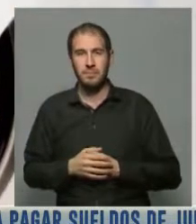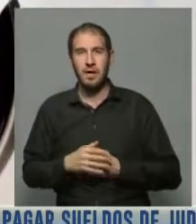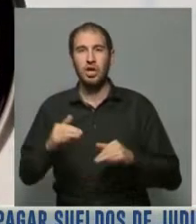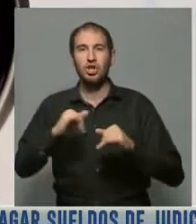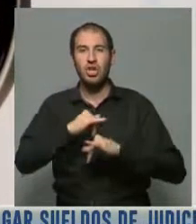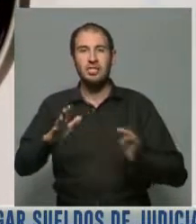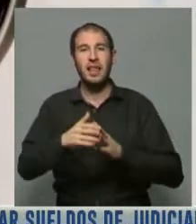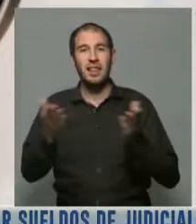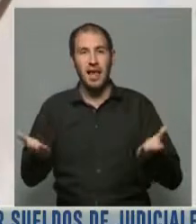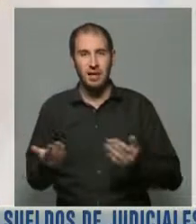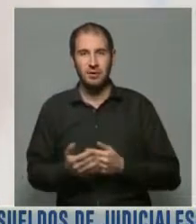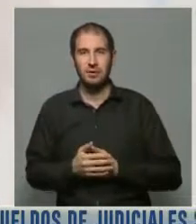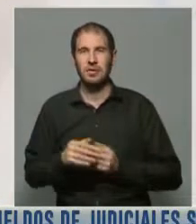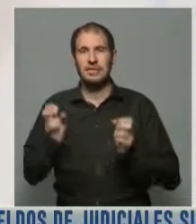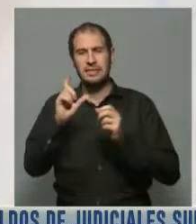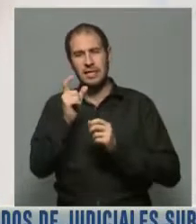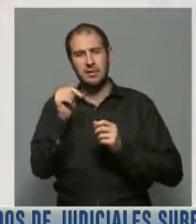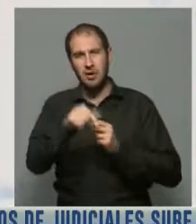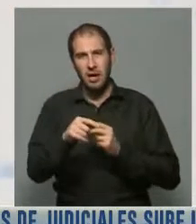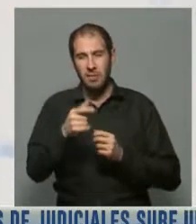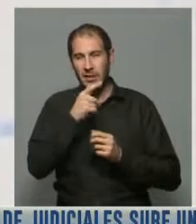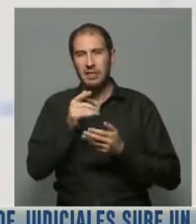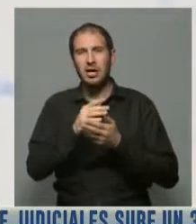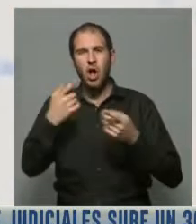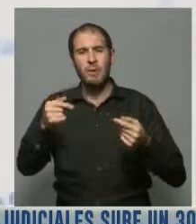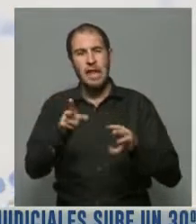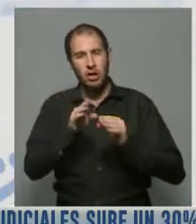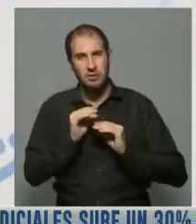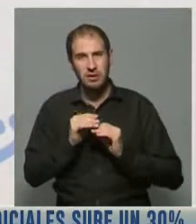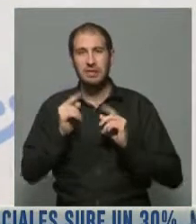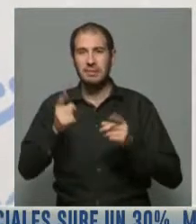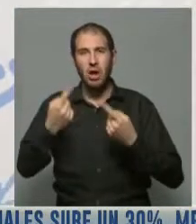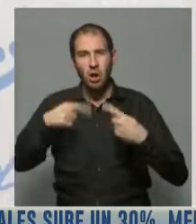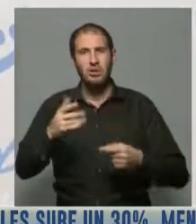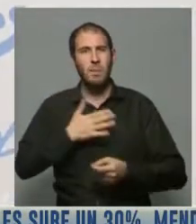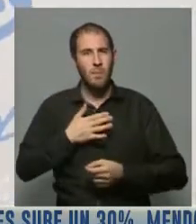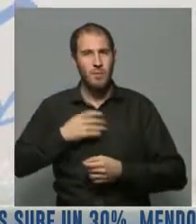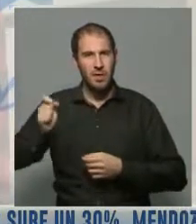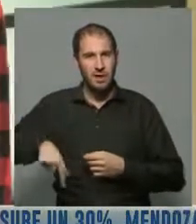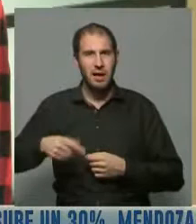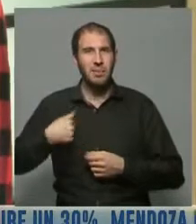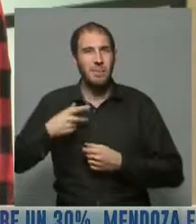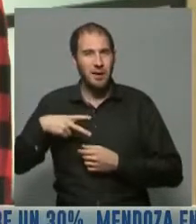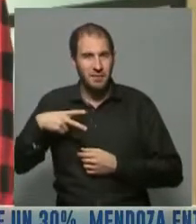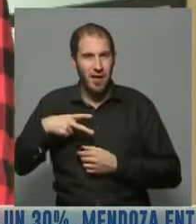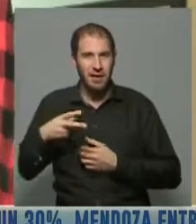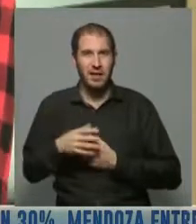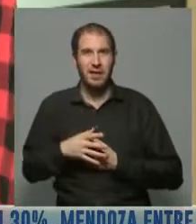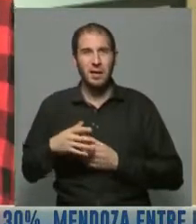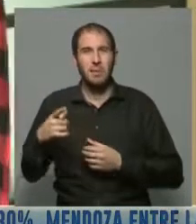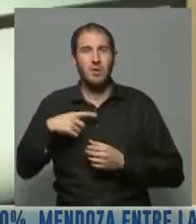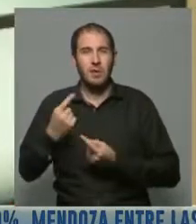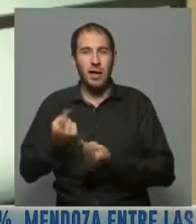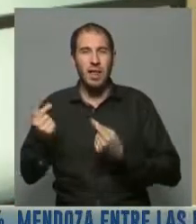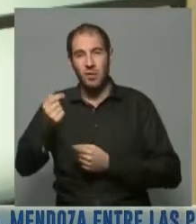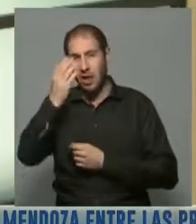de diario. Más allá de esos textos que funcionaron como materiales, también hay cosas muy nuestras, uh-huh, muy íntimas, de la intimidad de cada una